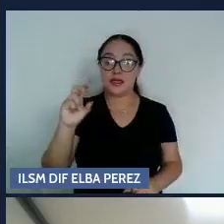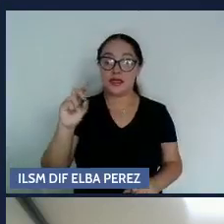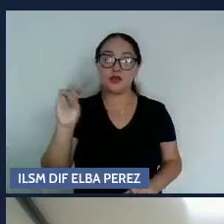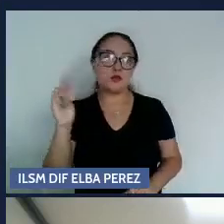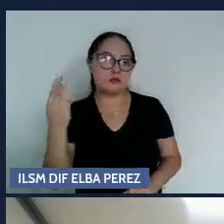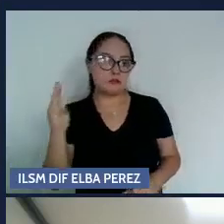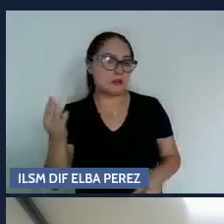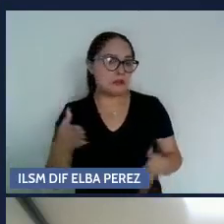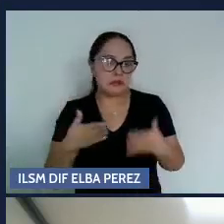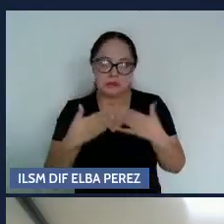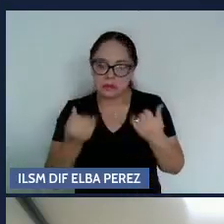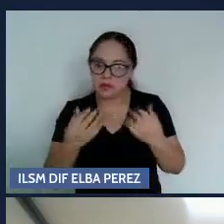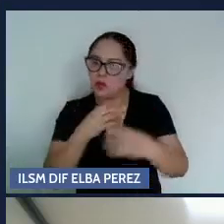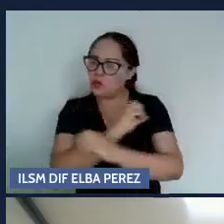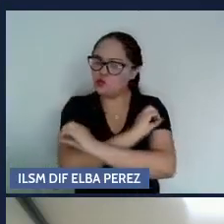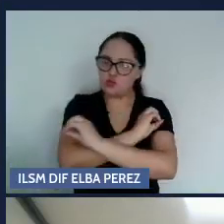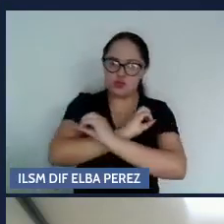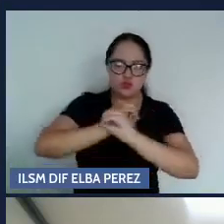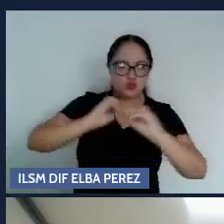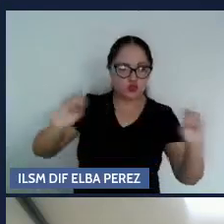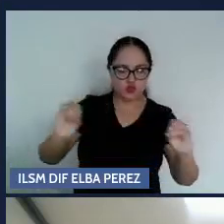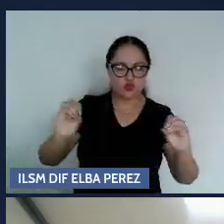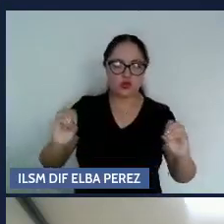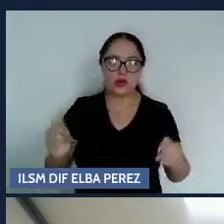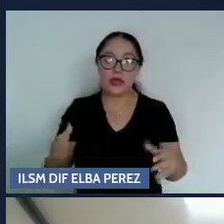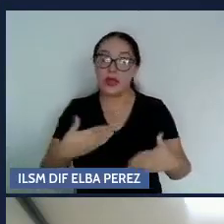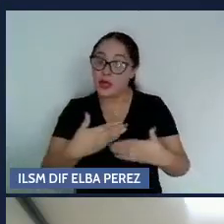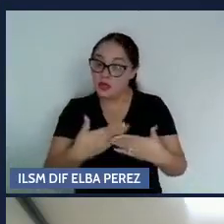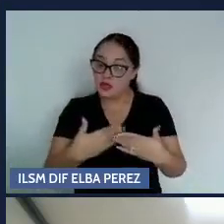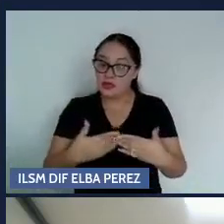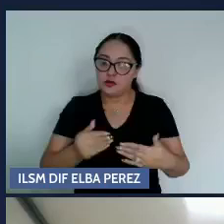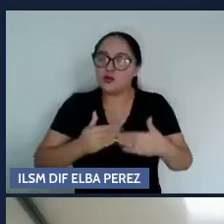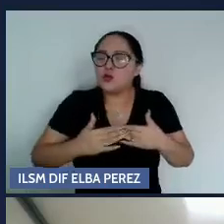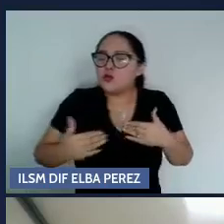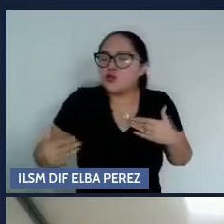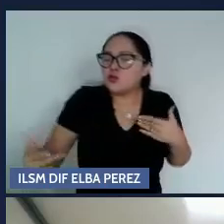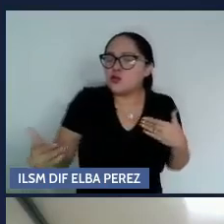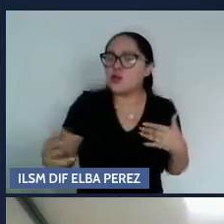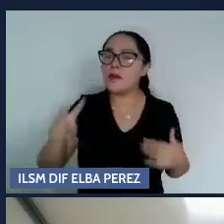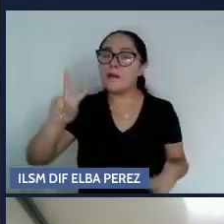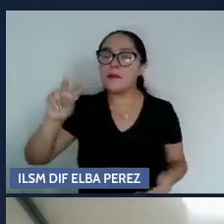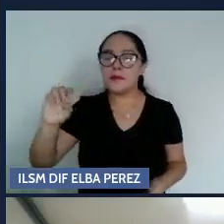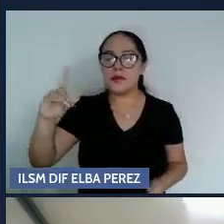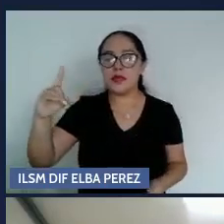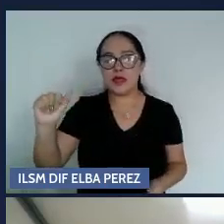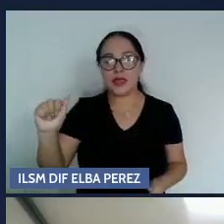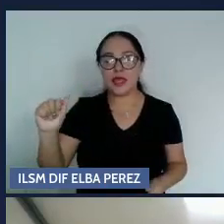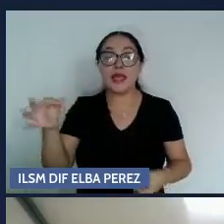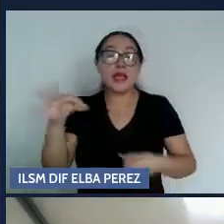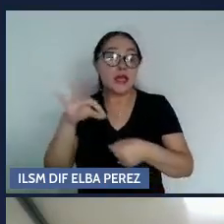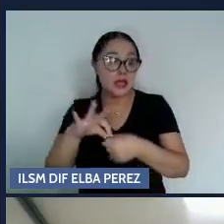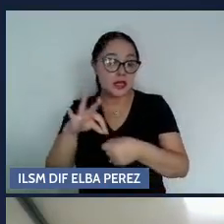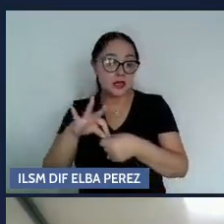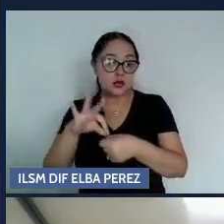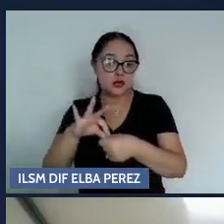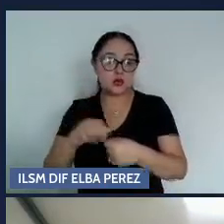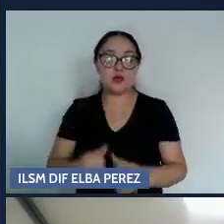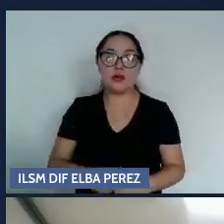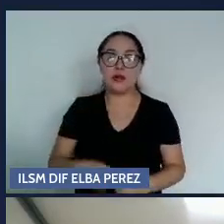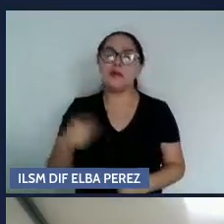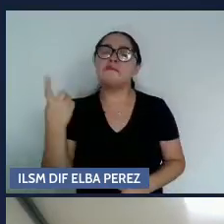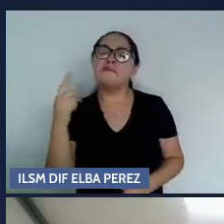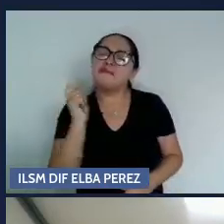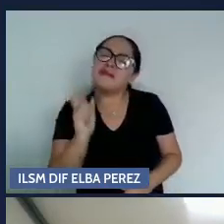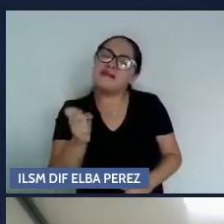propaganda. Entramos en la veda electoral. Pero si me lo permiten, vamos a hacer un poquito